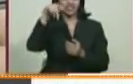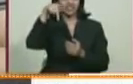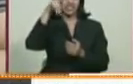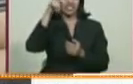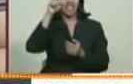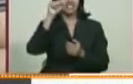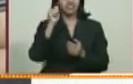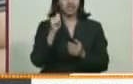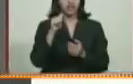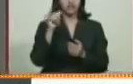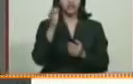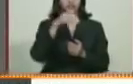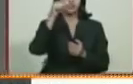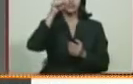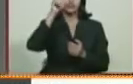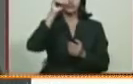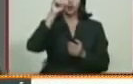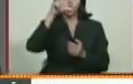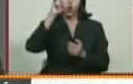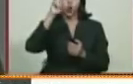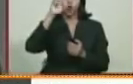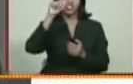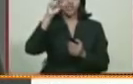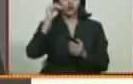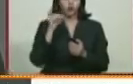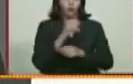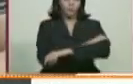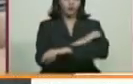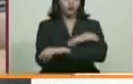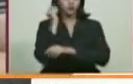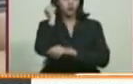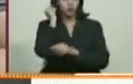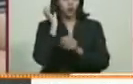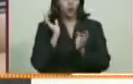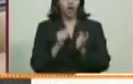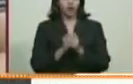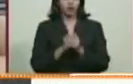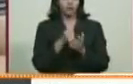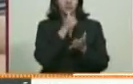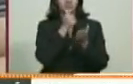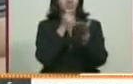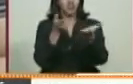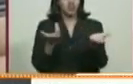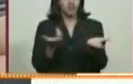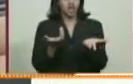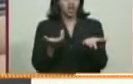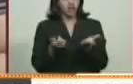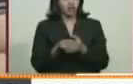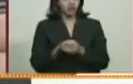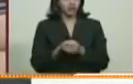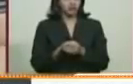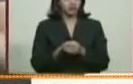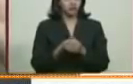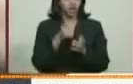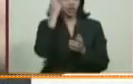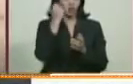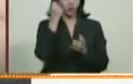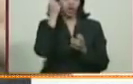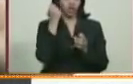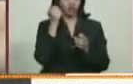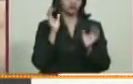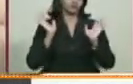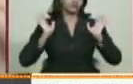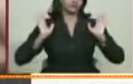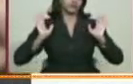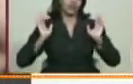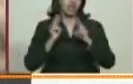Pero es que no recuerdo. Es parte de los actores políticos de la oposición. Está bien, pero ¿quién es? ¿Es una concejal o qué? Diputada. Bueno, la